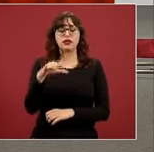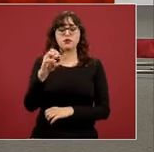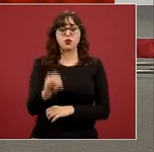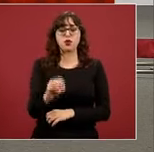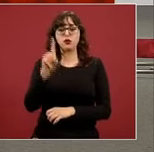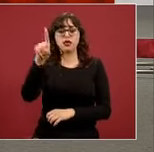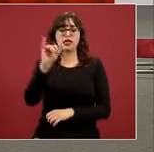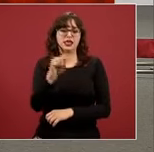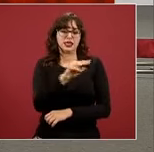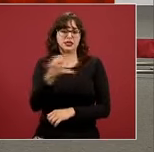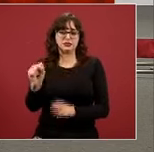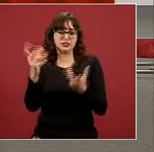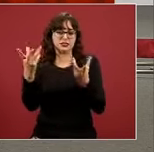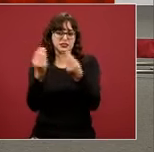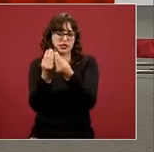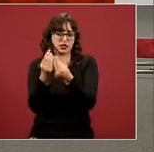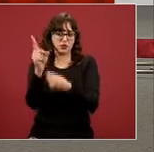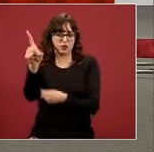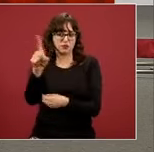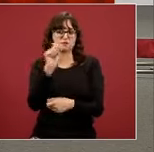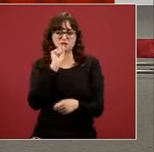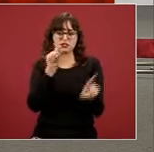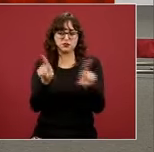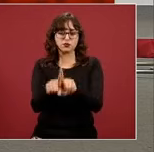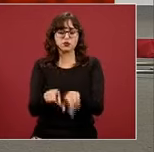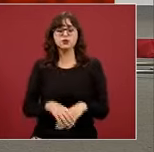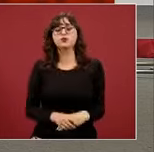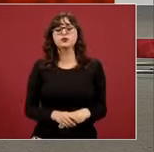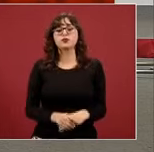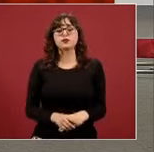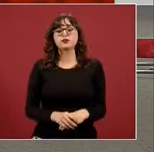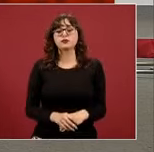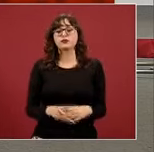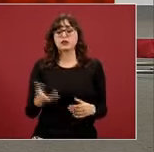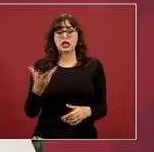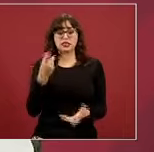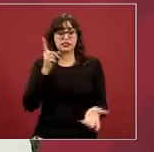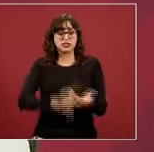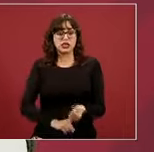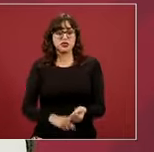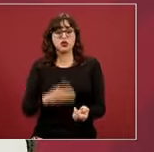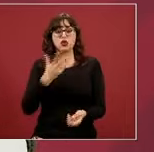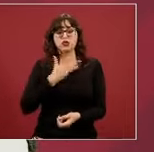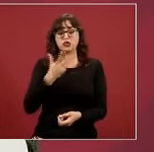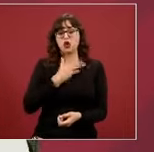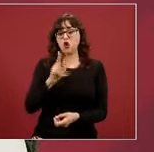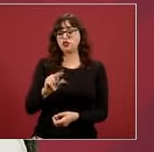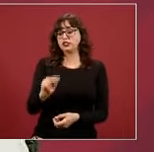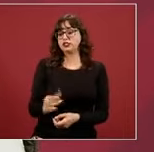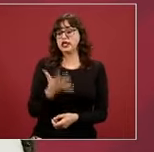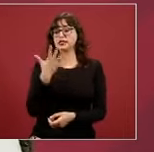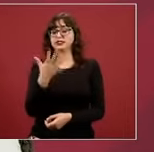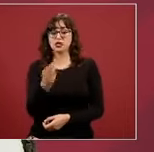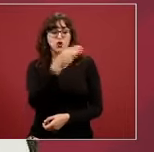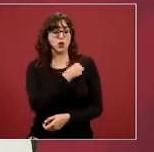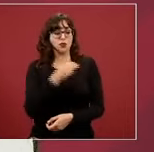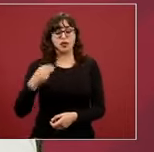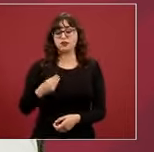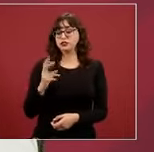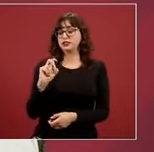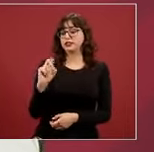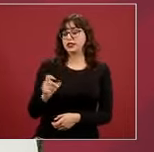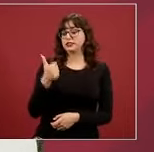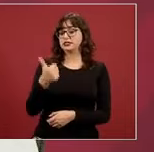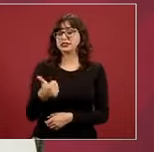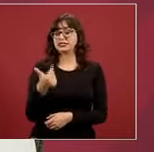Seguro Social que es la Unidad de Independencia. Está integrada por 85 miembros de 37 países. Los miembros son los países y